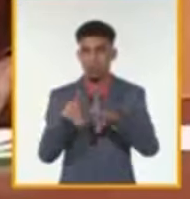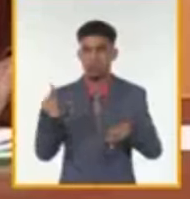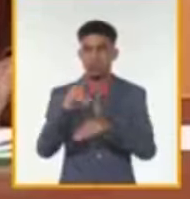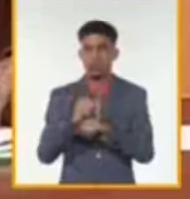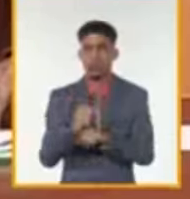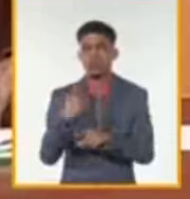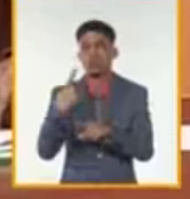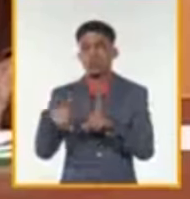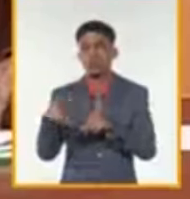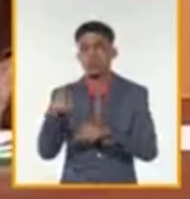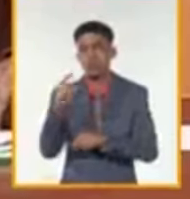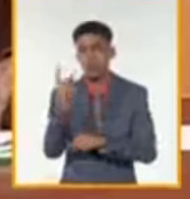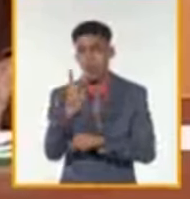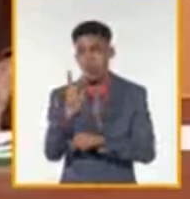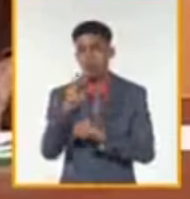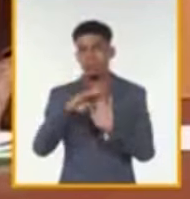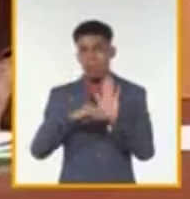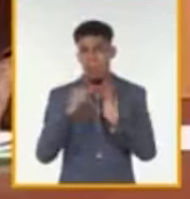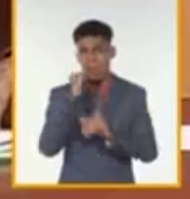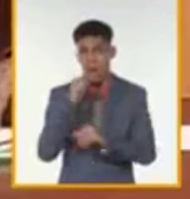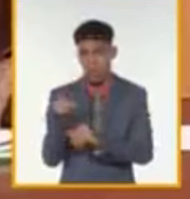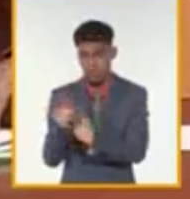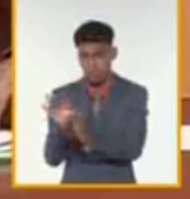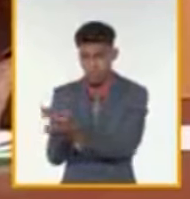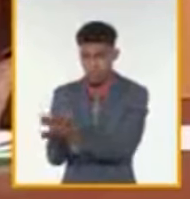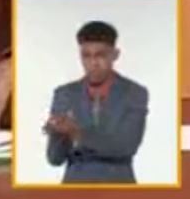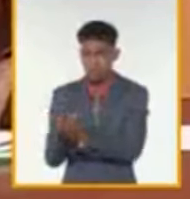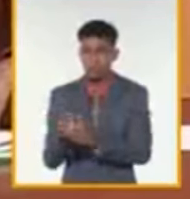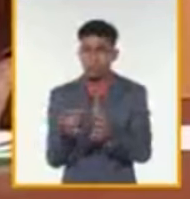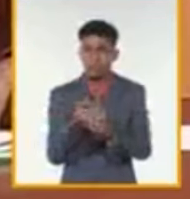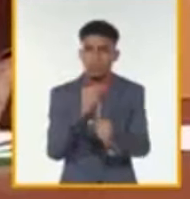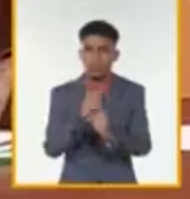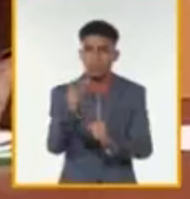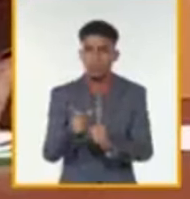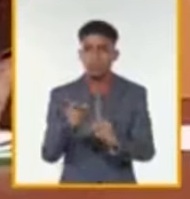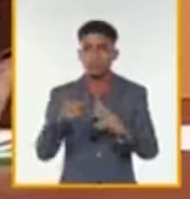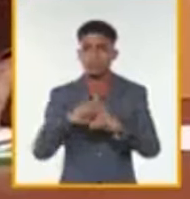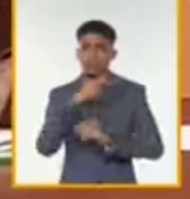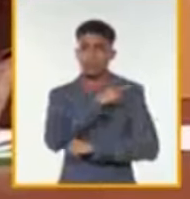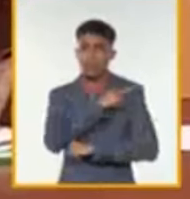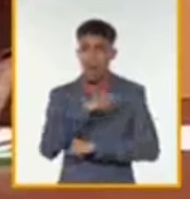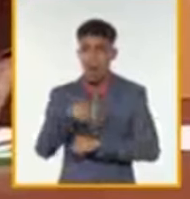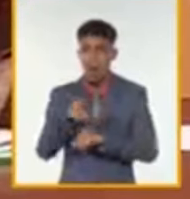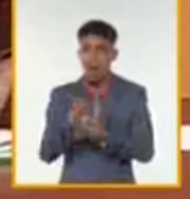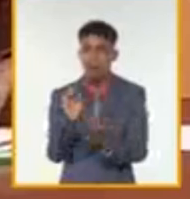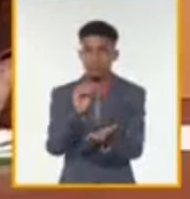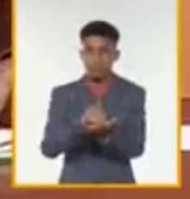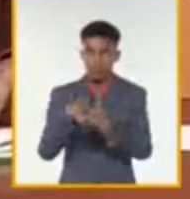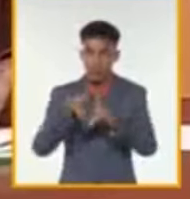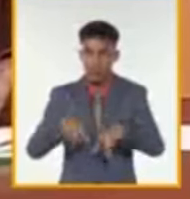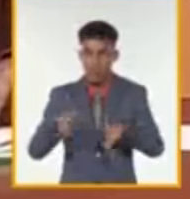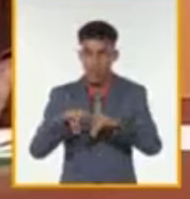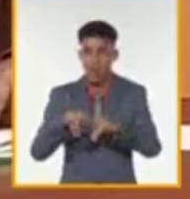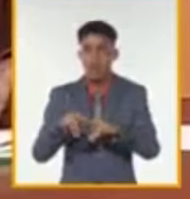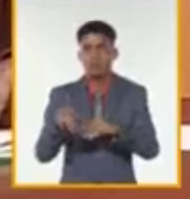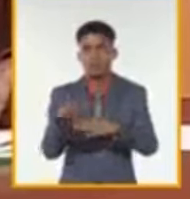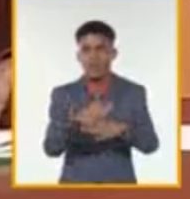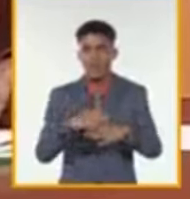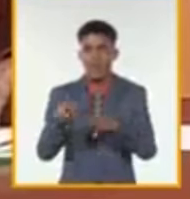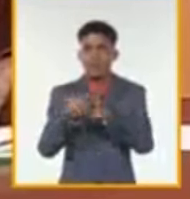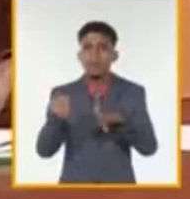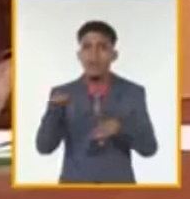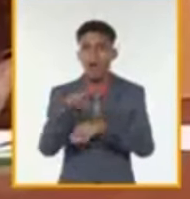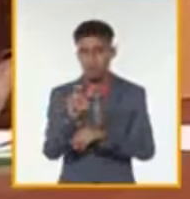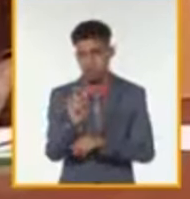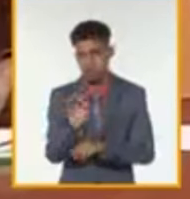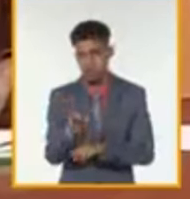más un grupo de de de trabajadores y cuadros nosotros cursando maestría diferentes modalidades también en